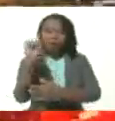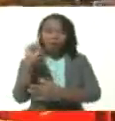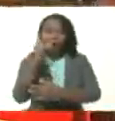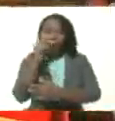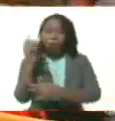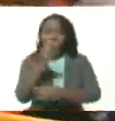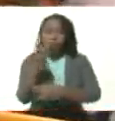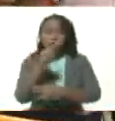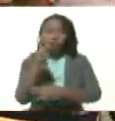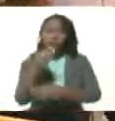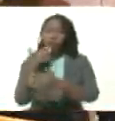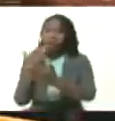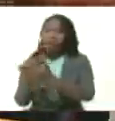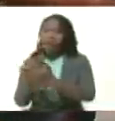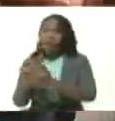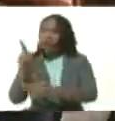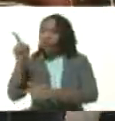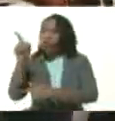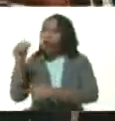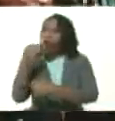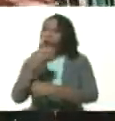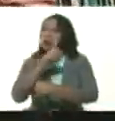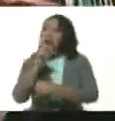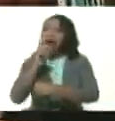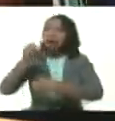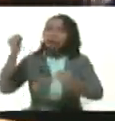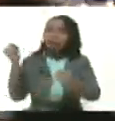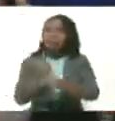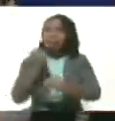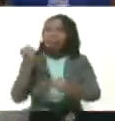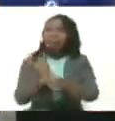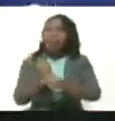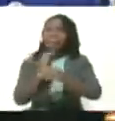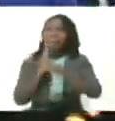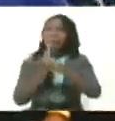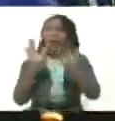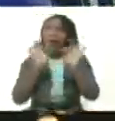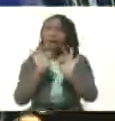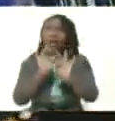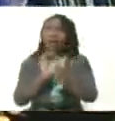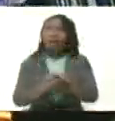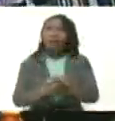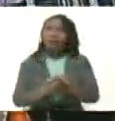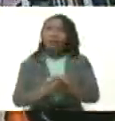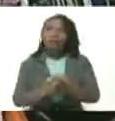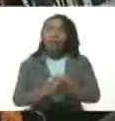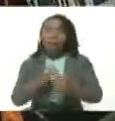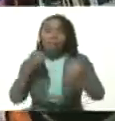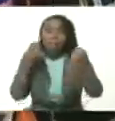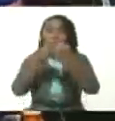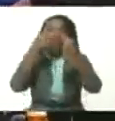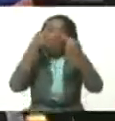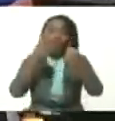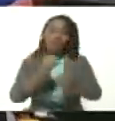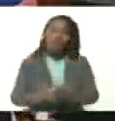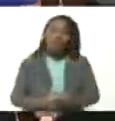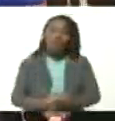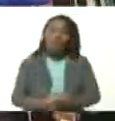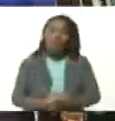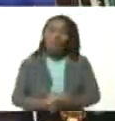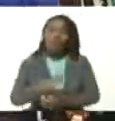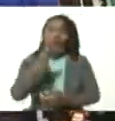acá, vale, ¿cómo te llamas tú? Está trabaja que ni se para, vale, chócamela ahí,